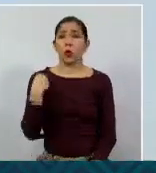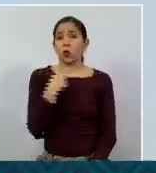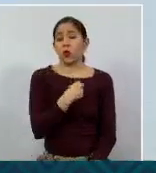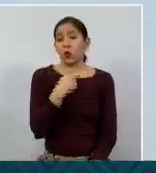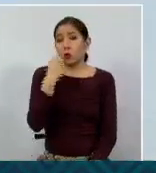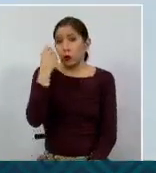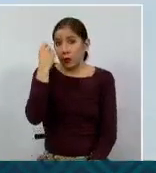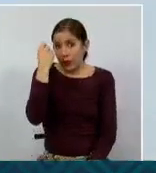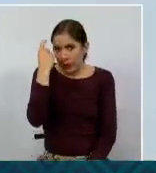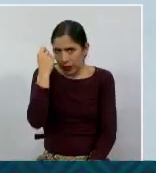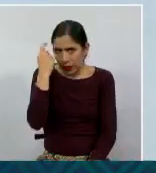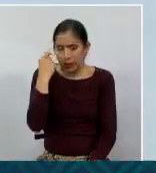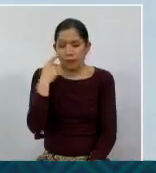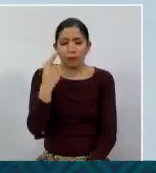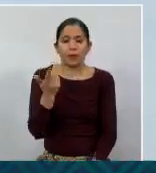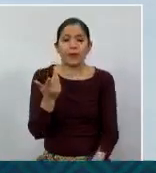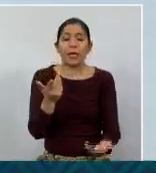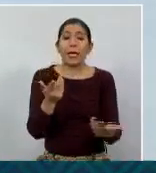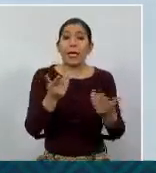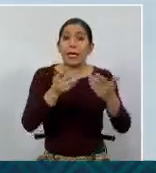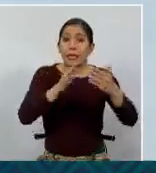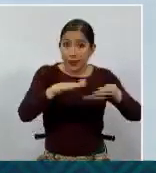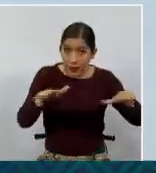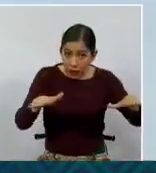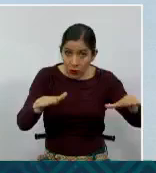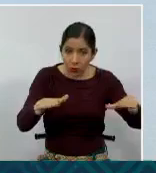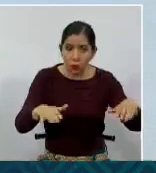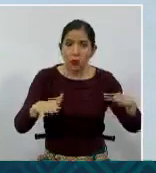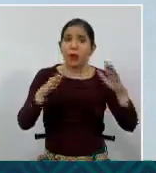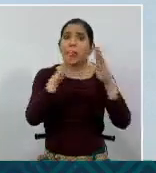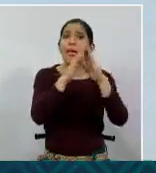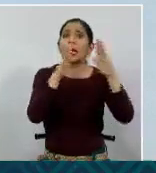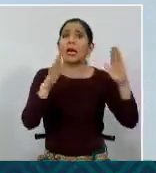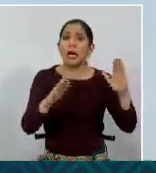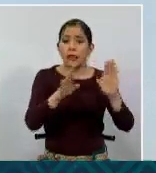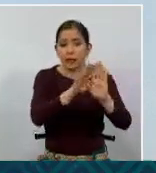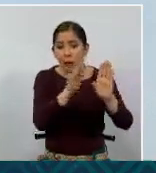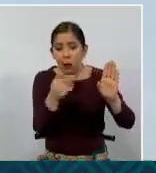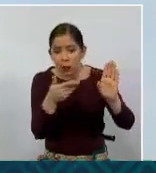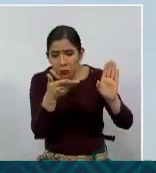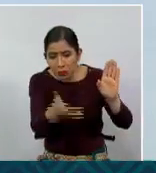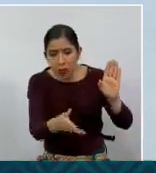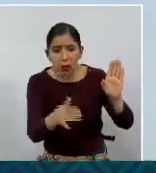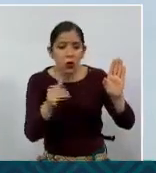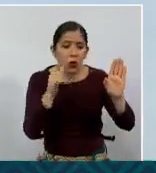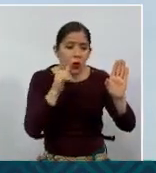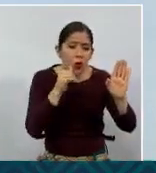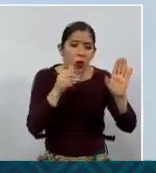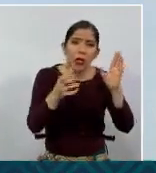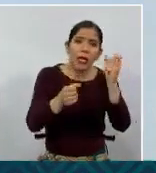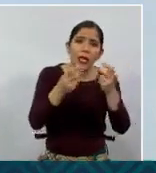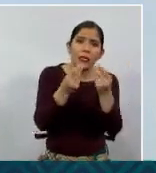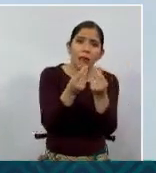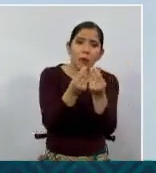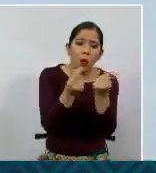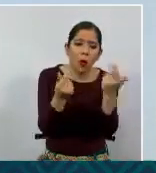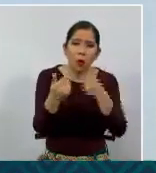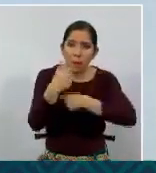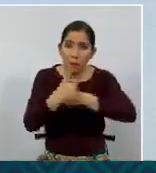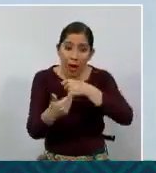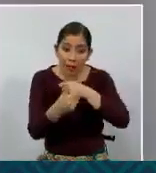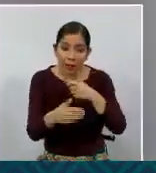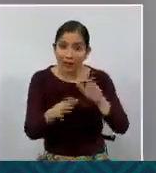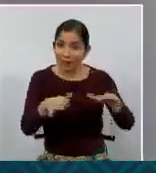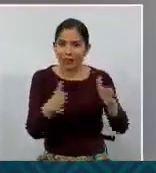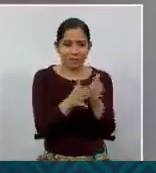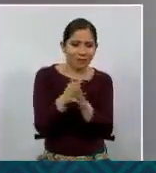han encontrado en la puerta de su casa yogur, leche en polvo y mandarina. Y a partir de ese consumo es